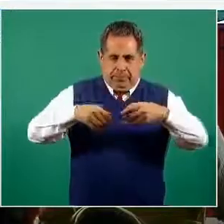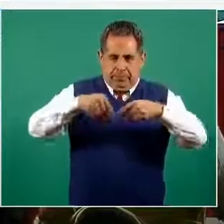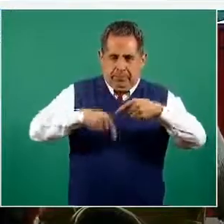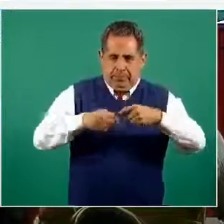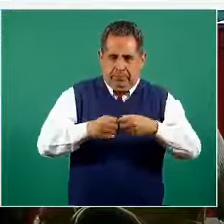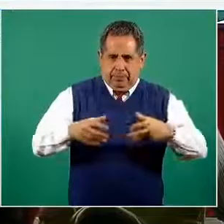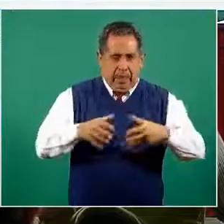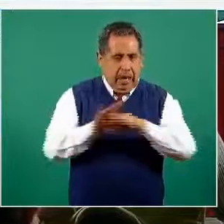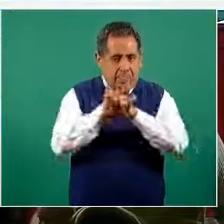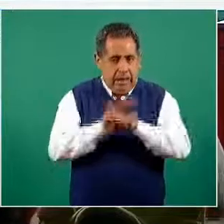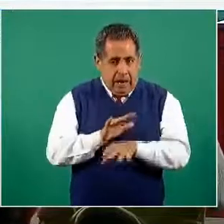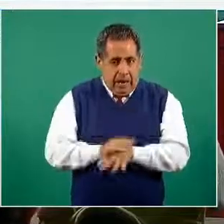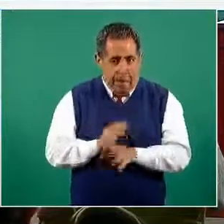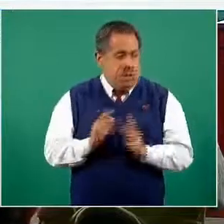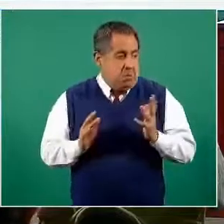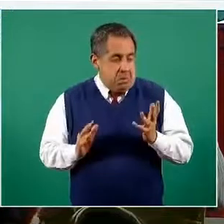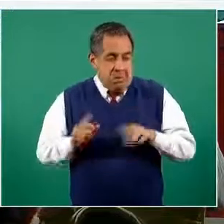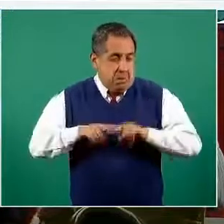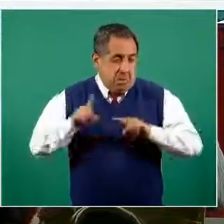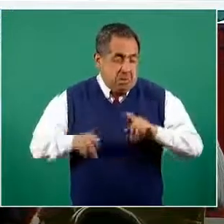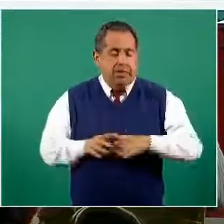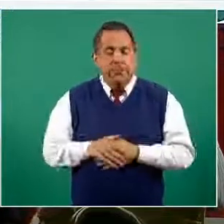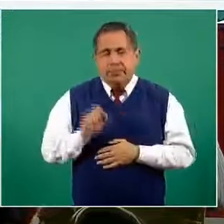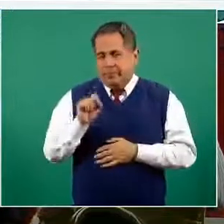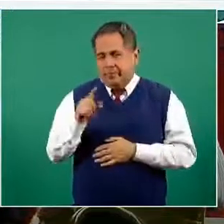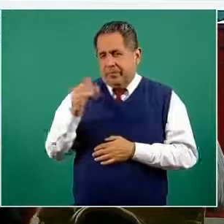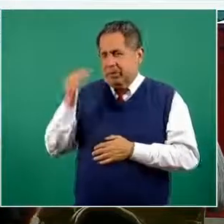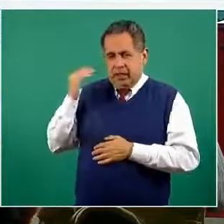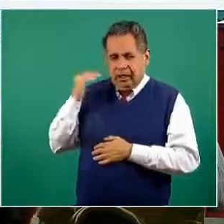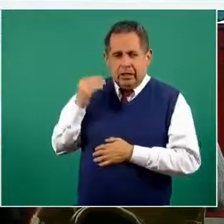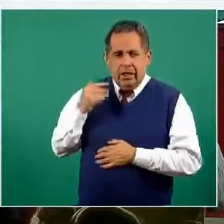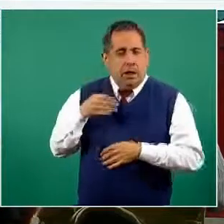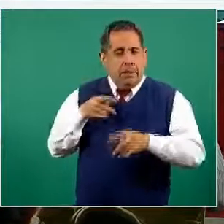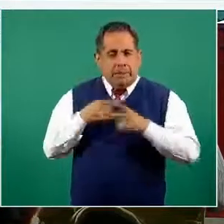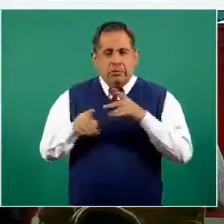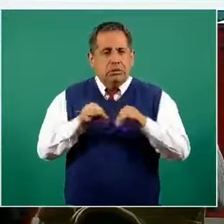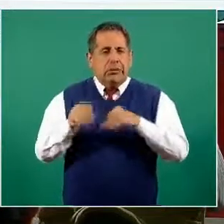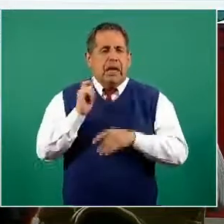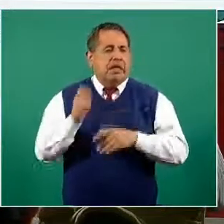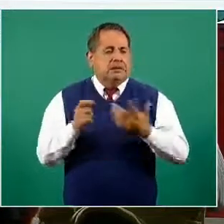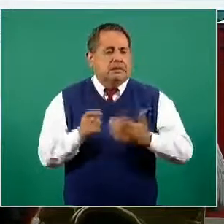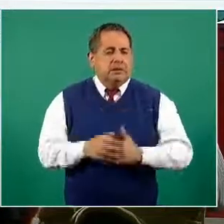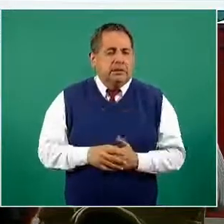hacer un trabajo ya con un tiempo atrás, la última, por favor, que tiene que ver,